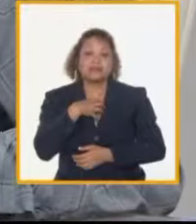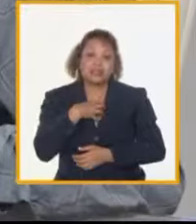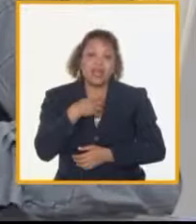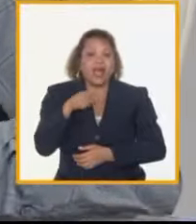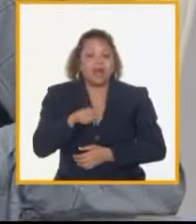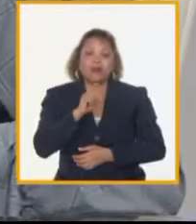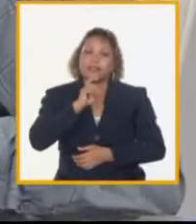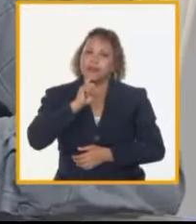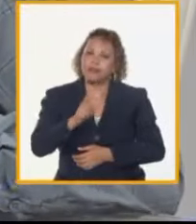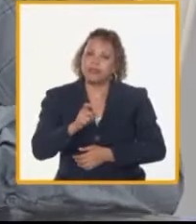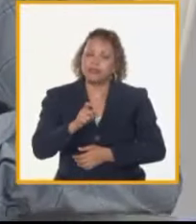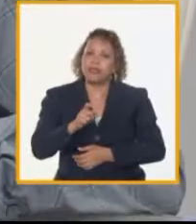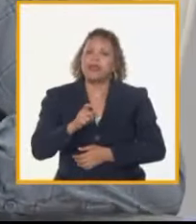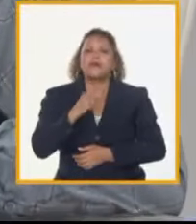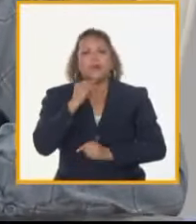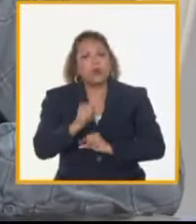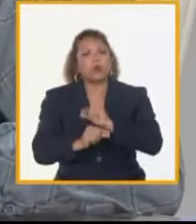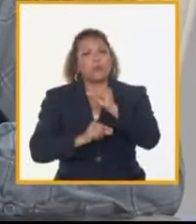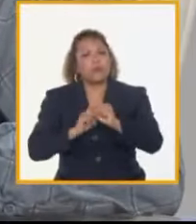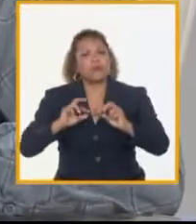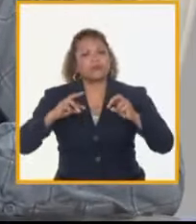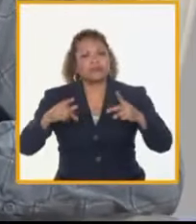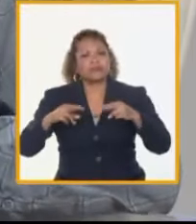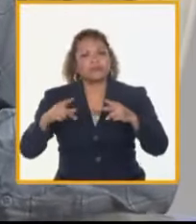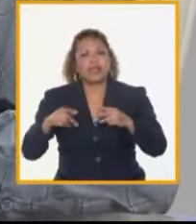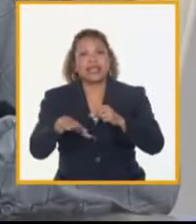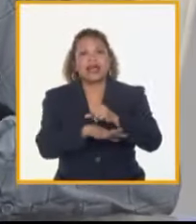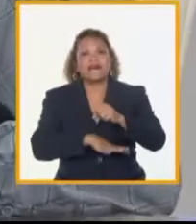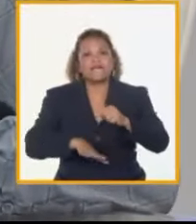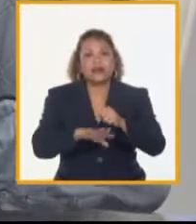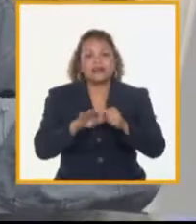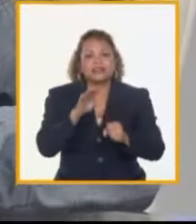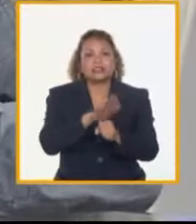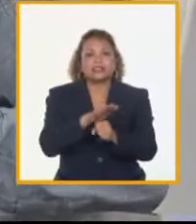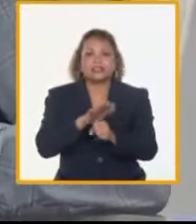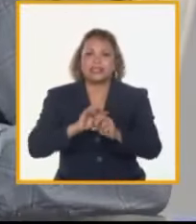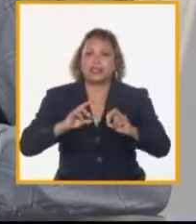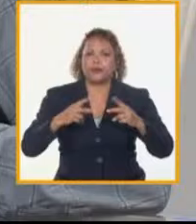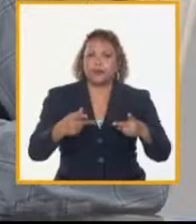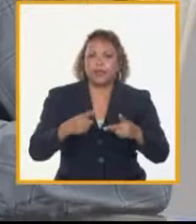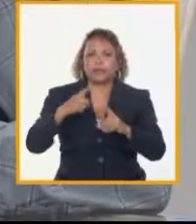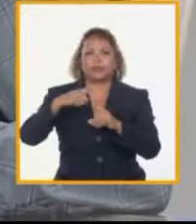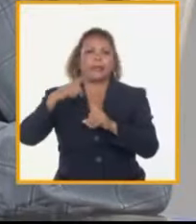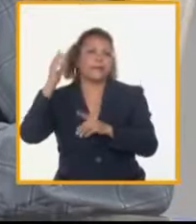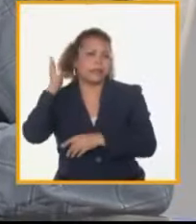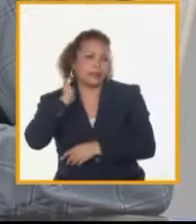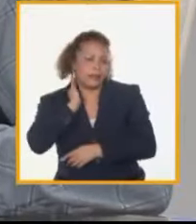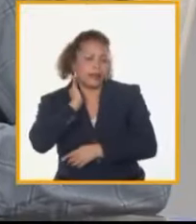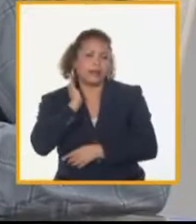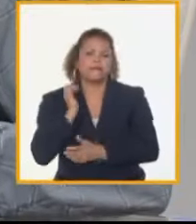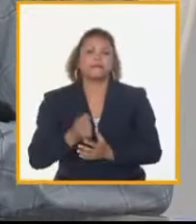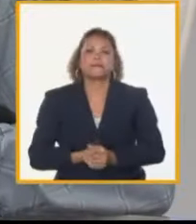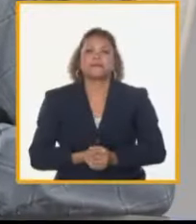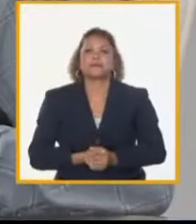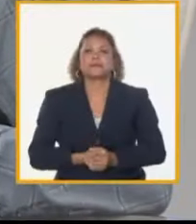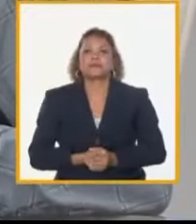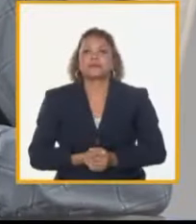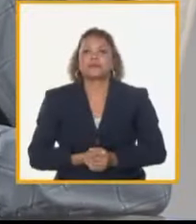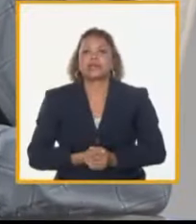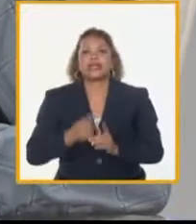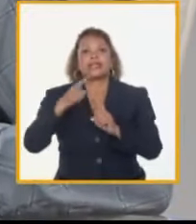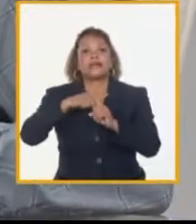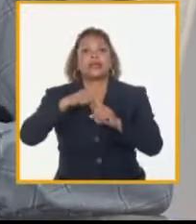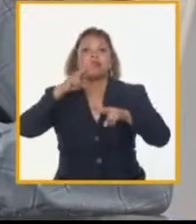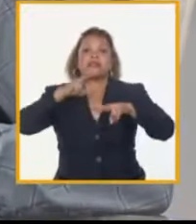tienen. Tenemos que rehabilitar nuestras bases, rehabilitar también las terminales. Aidel hablaba de terminales, de las terminales de La